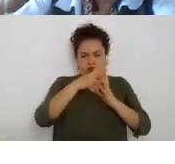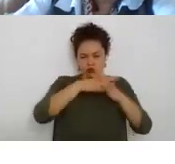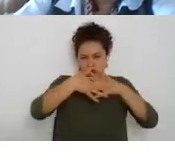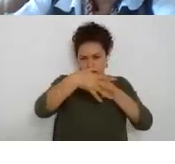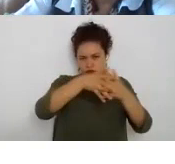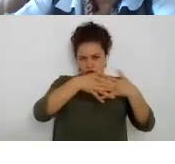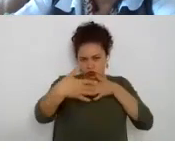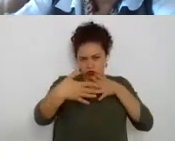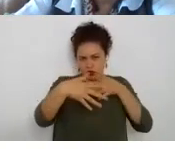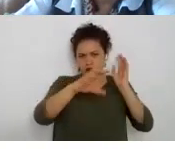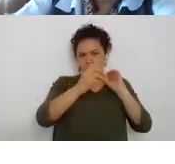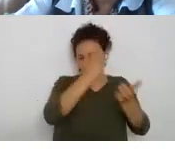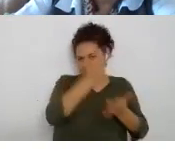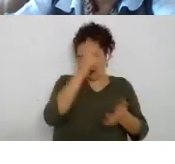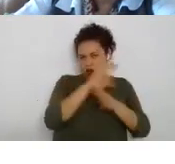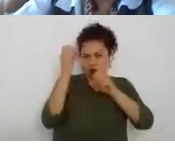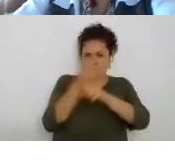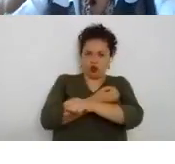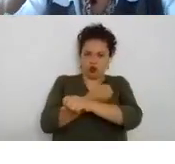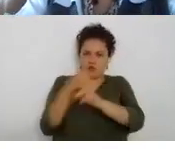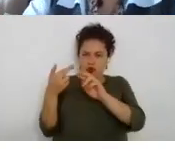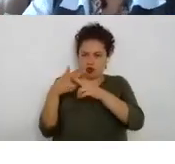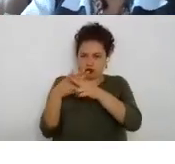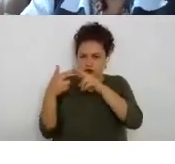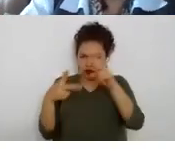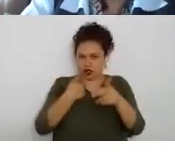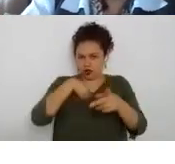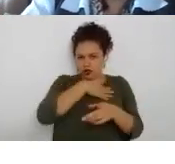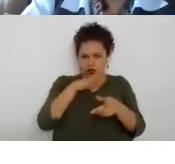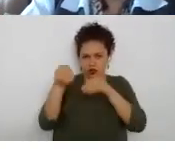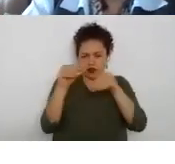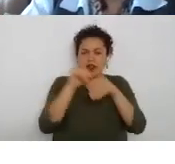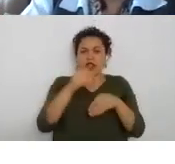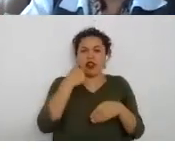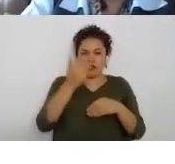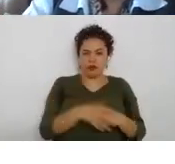grave o una fractura, ¿de acuerdo? Ahí sí buscamos inmovilizar.